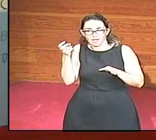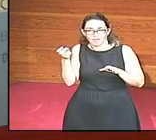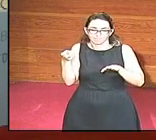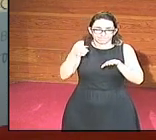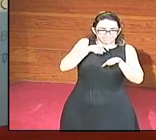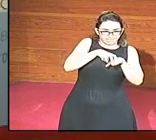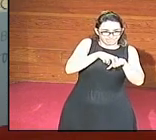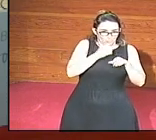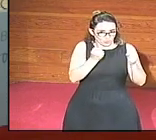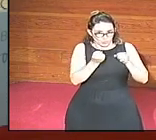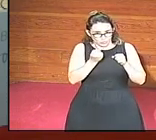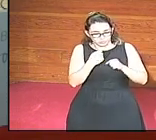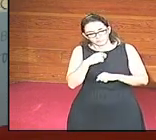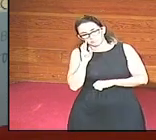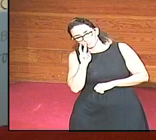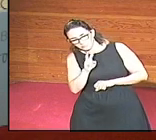más